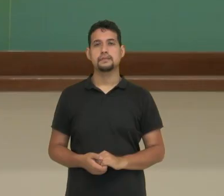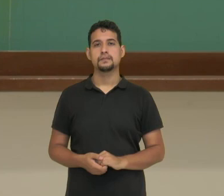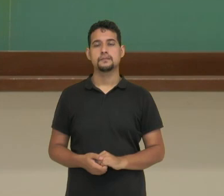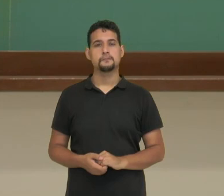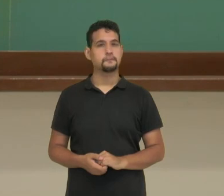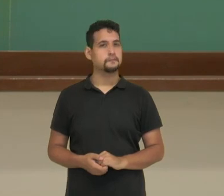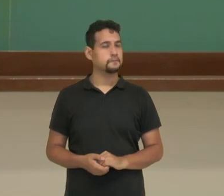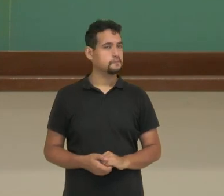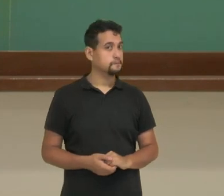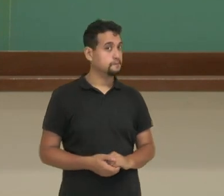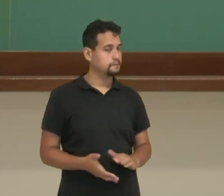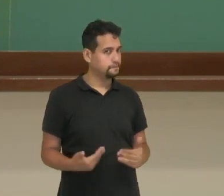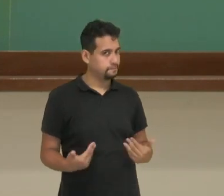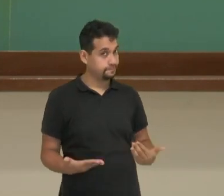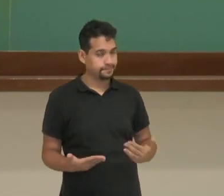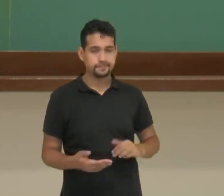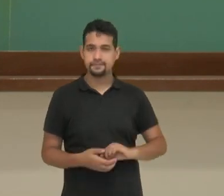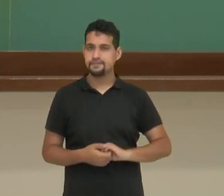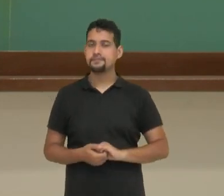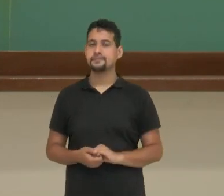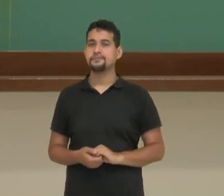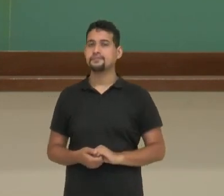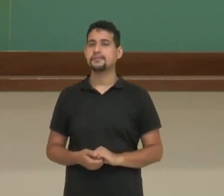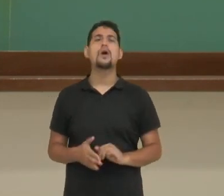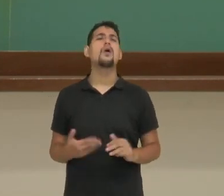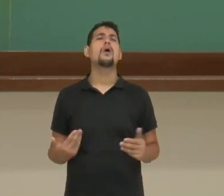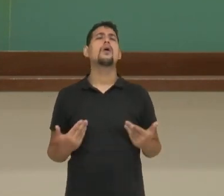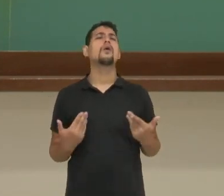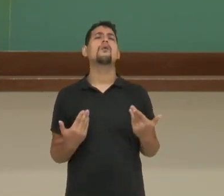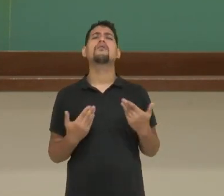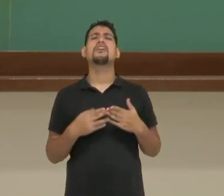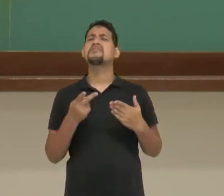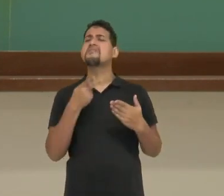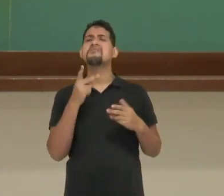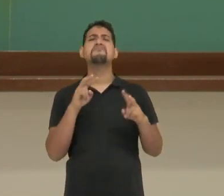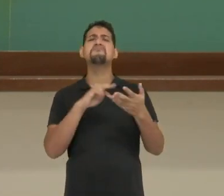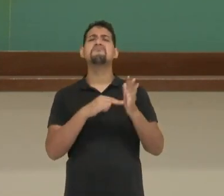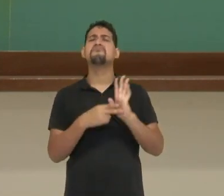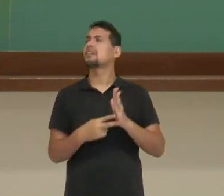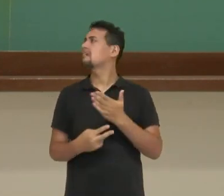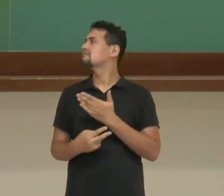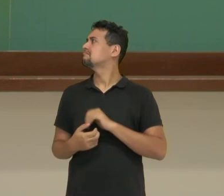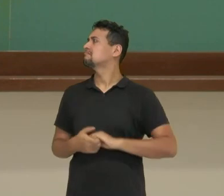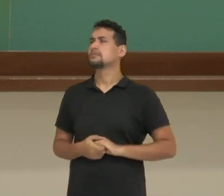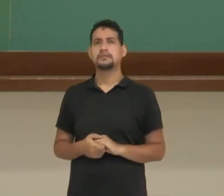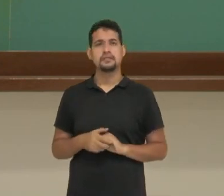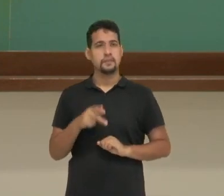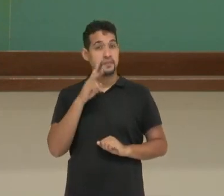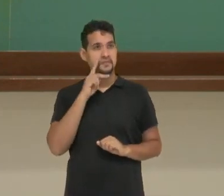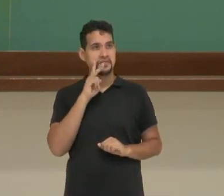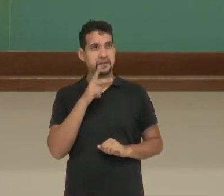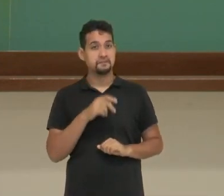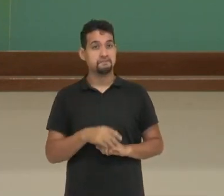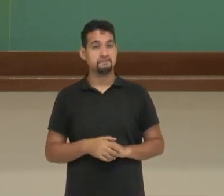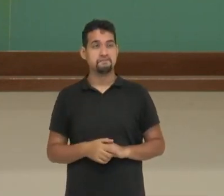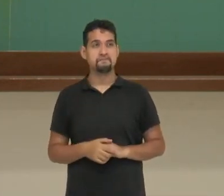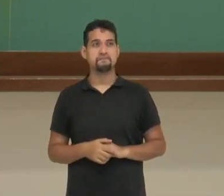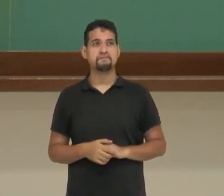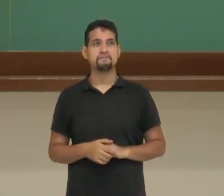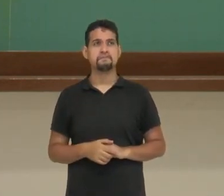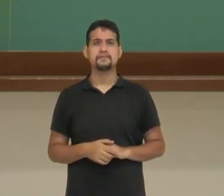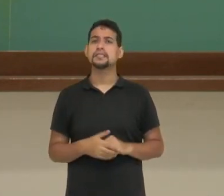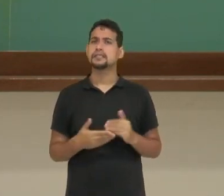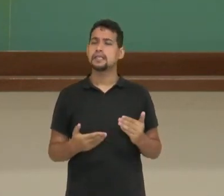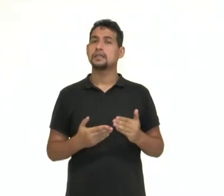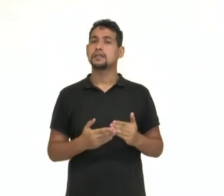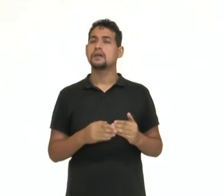E aí, chicos e chicas, qual é a crítica? Vamos a ver acá.